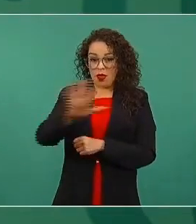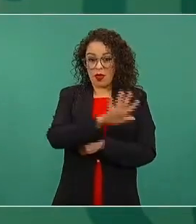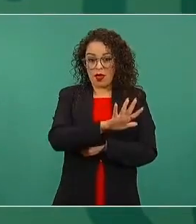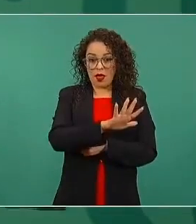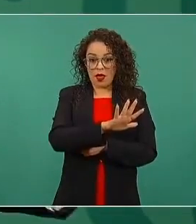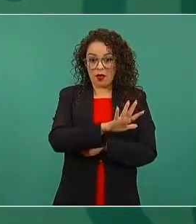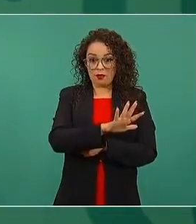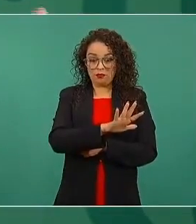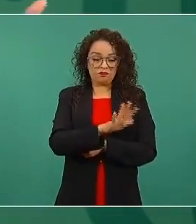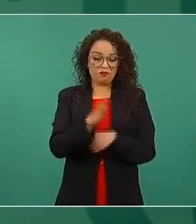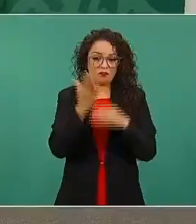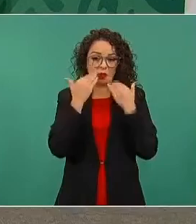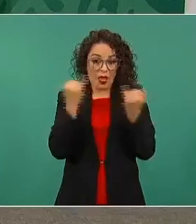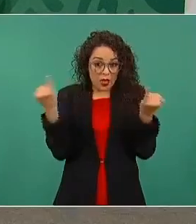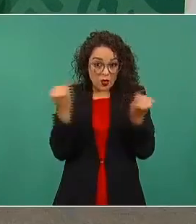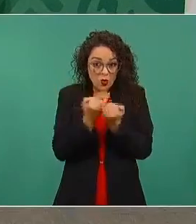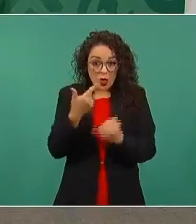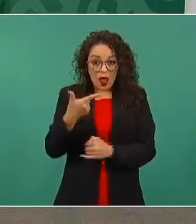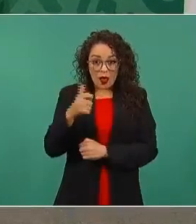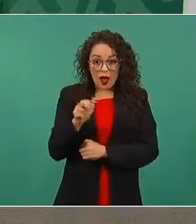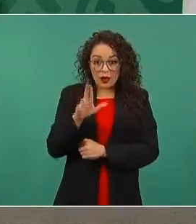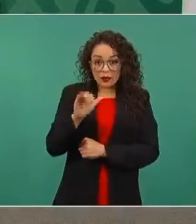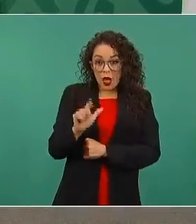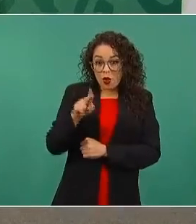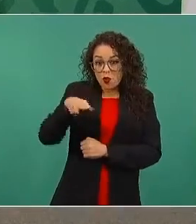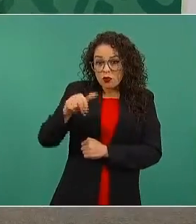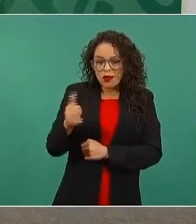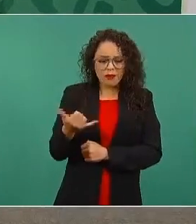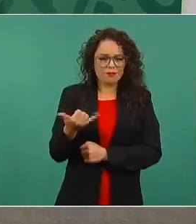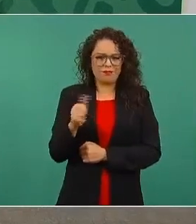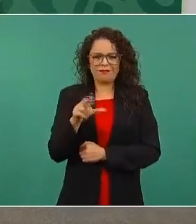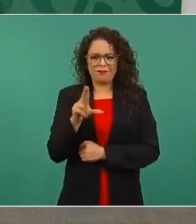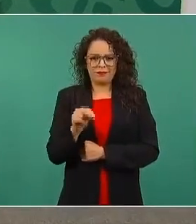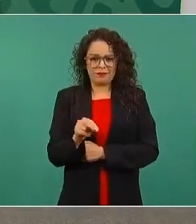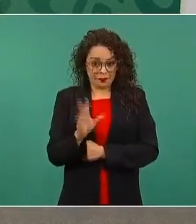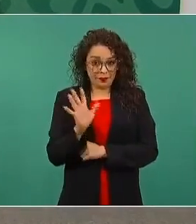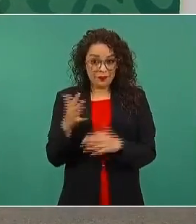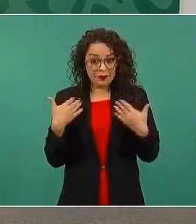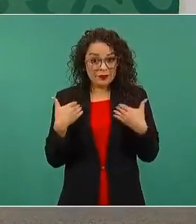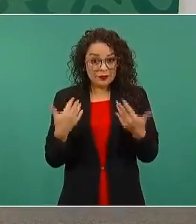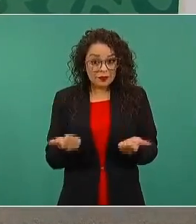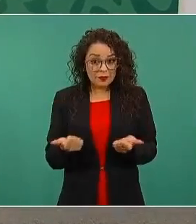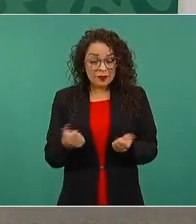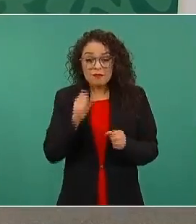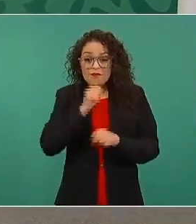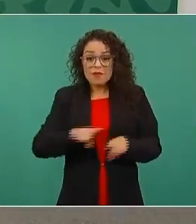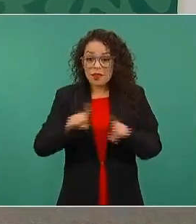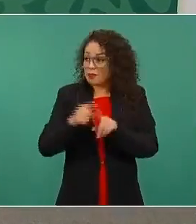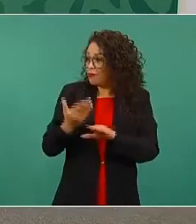O sea, para que nos entendamos, no somos lo mismo.